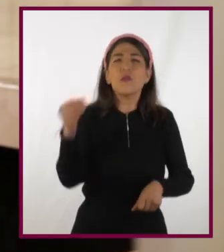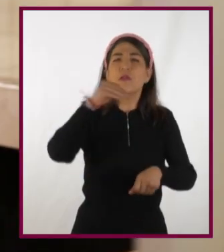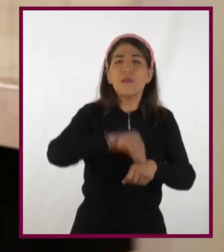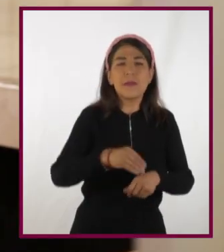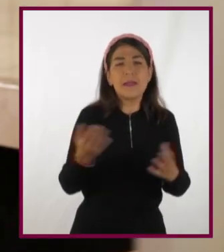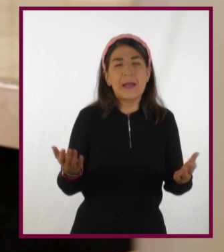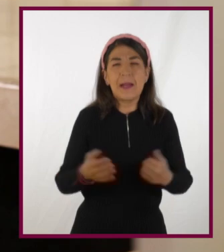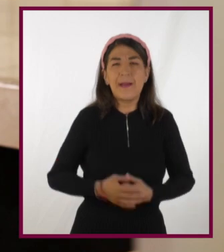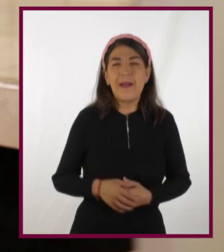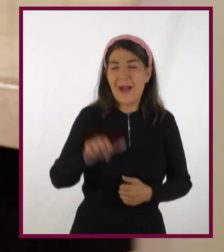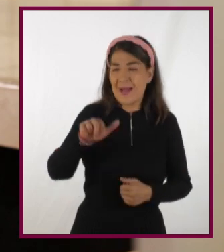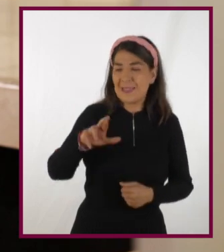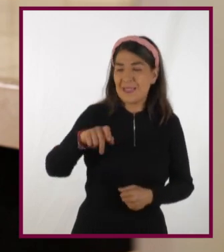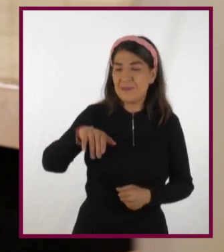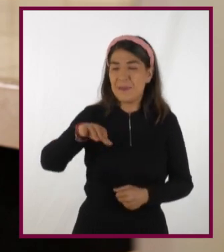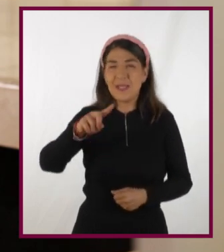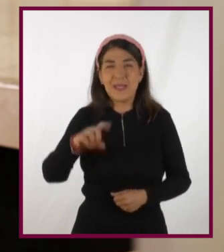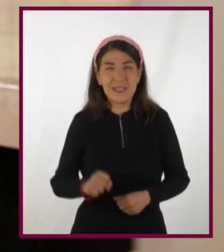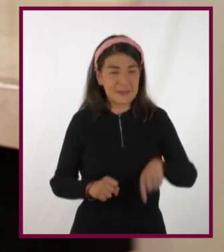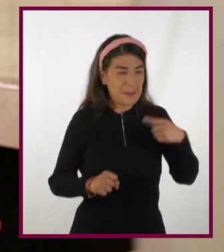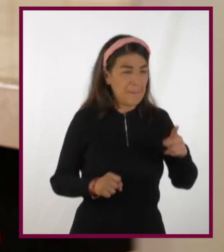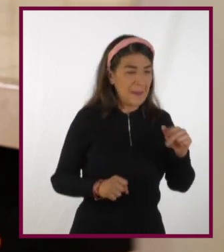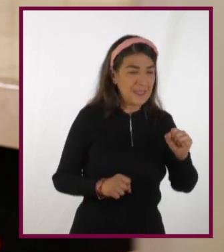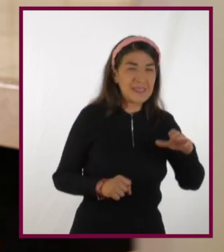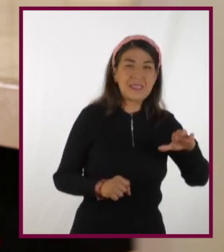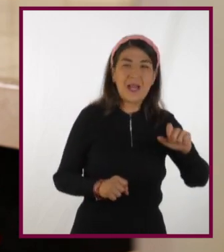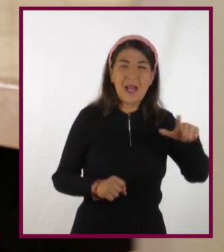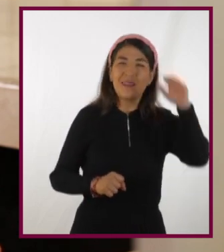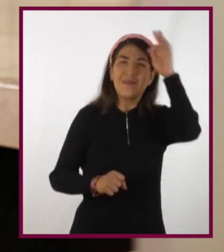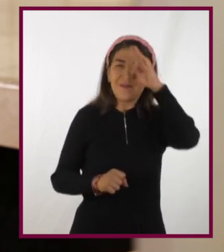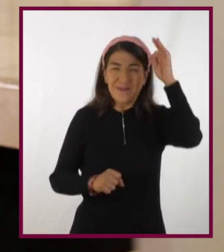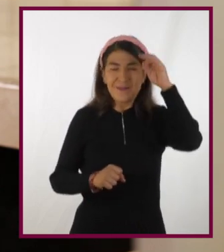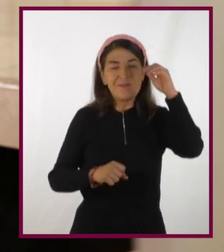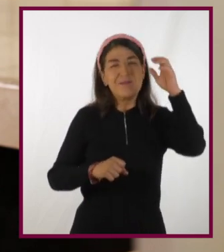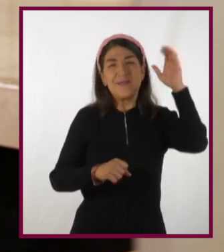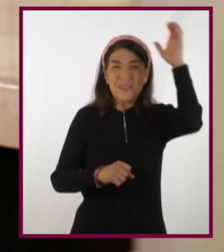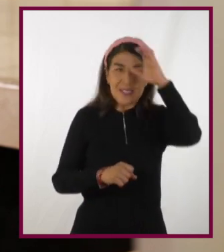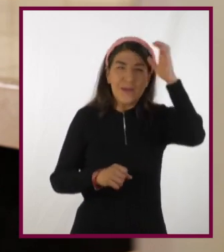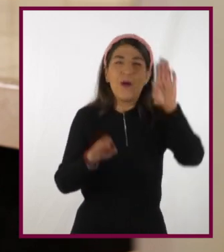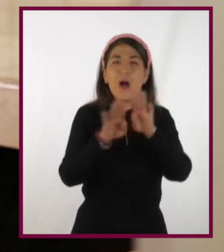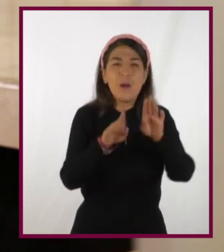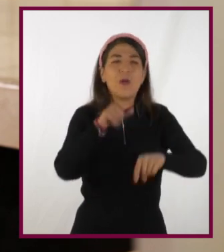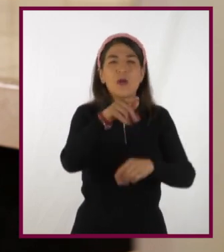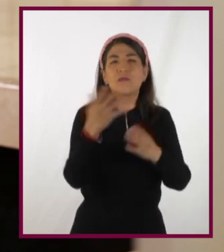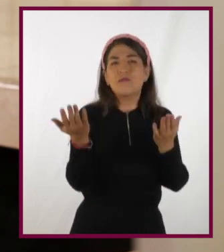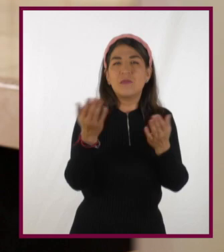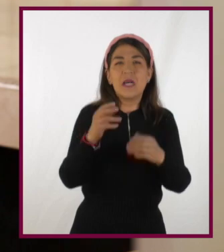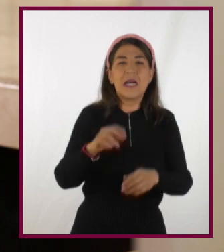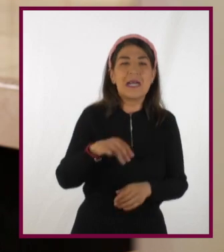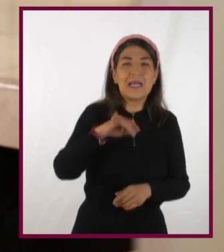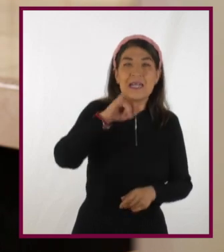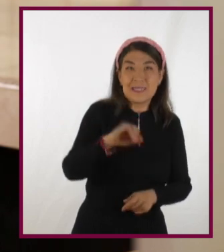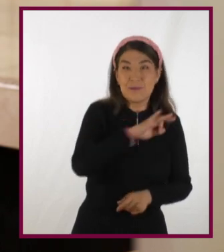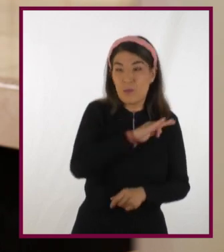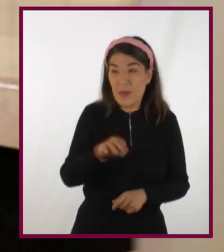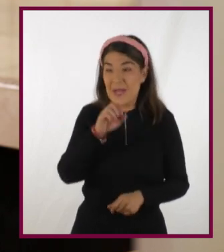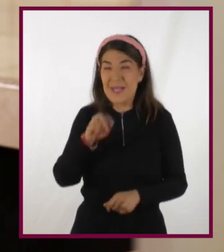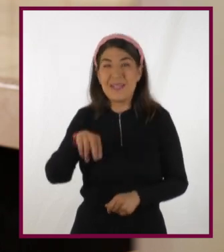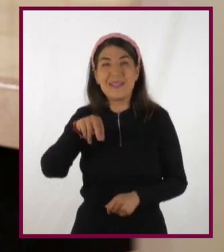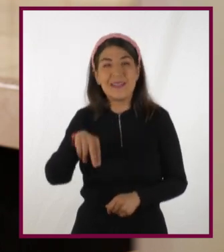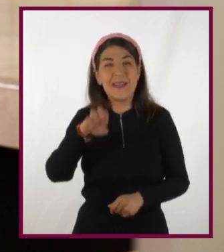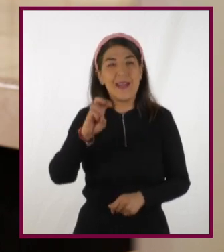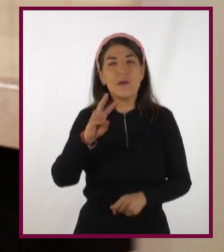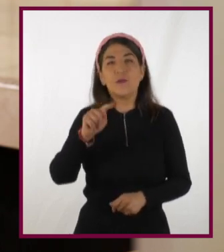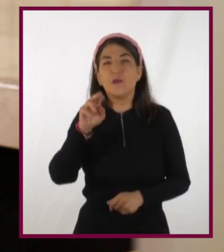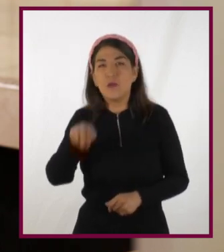los principios de Arquímedes y de Pascal para todos los tipos de fluidos, sin importar que sean newtonianos o no